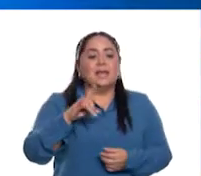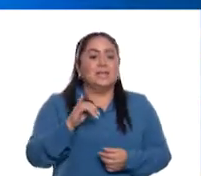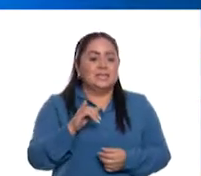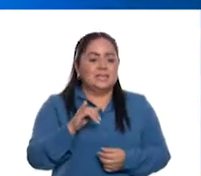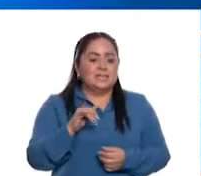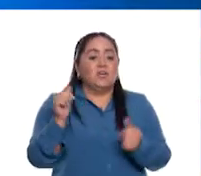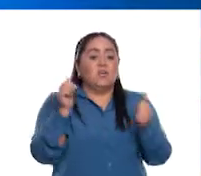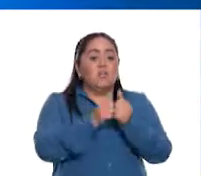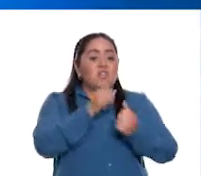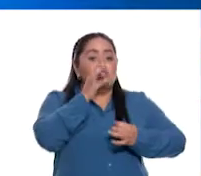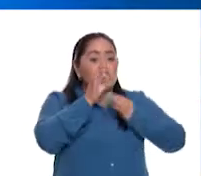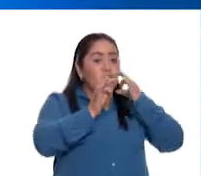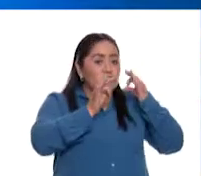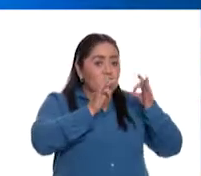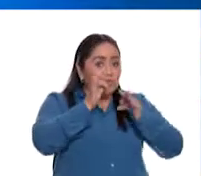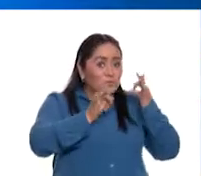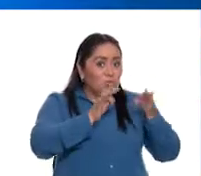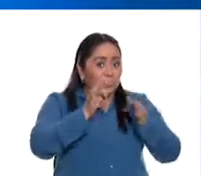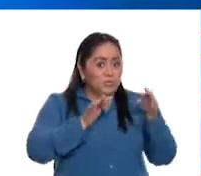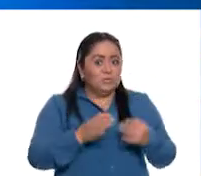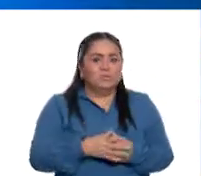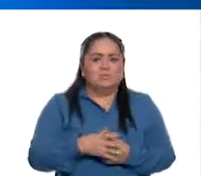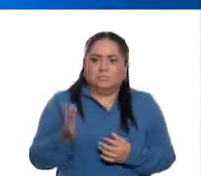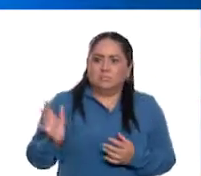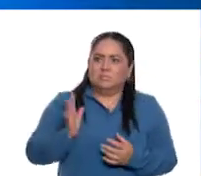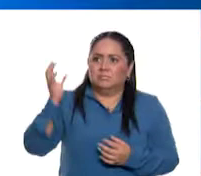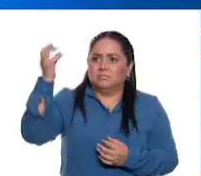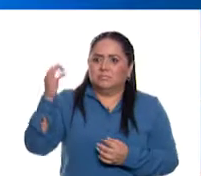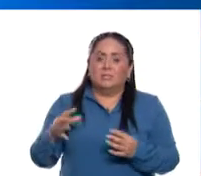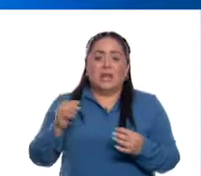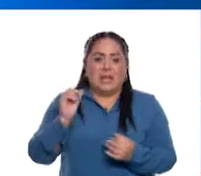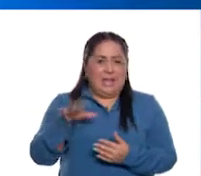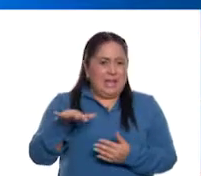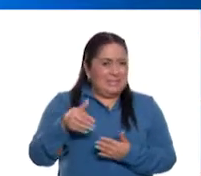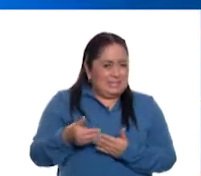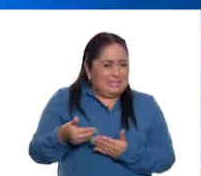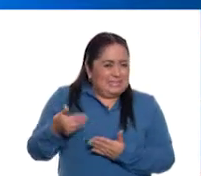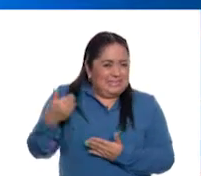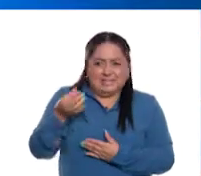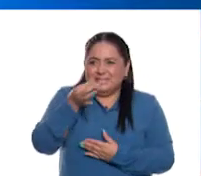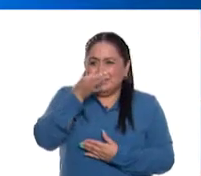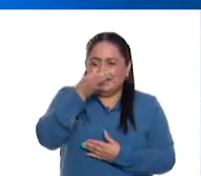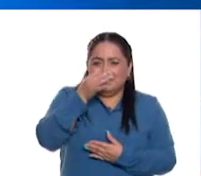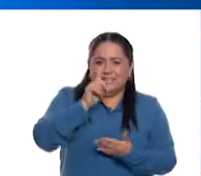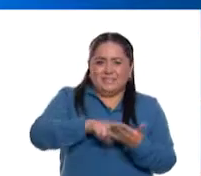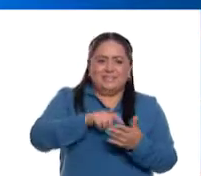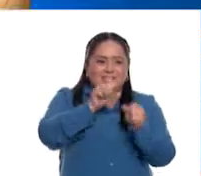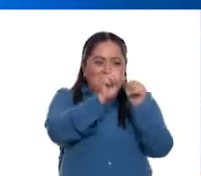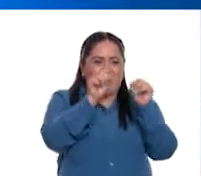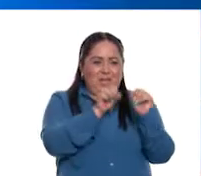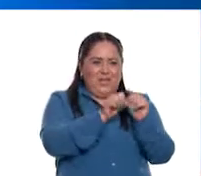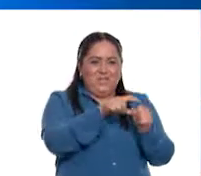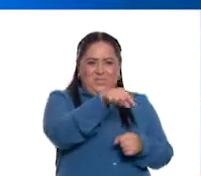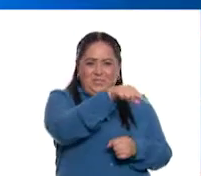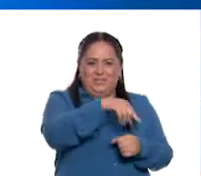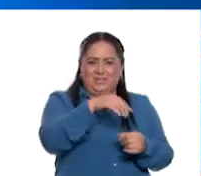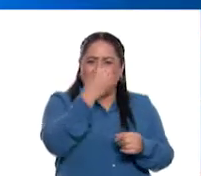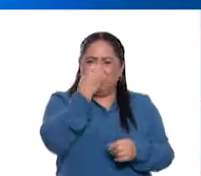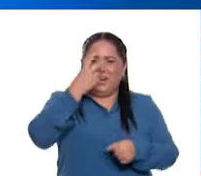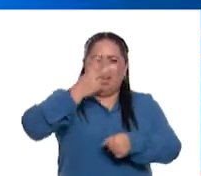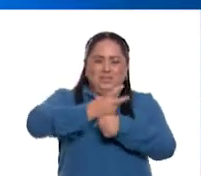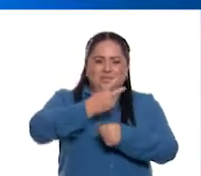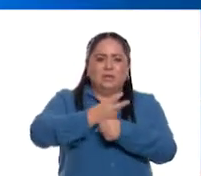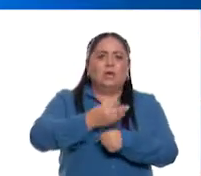las noticias de último momento. ¡Ay! Hace unos segundos, en el Salón de Educación Socioemocional del Ciclo